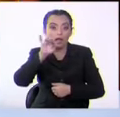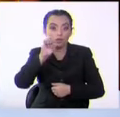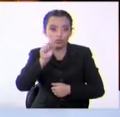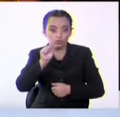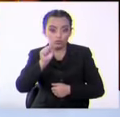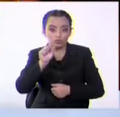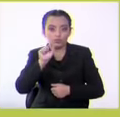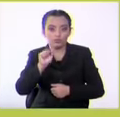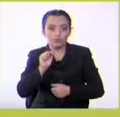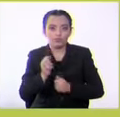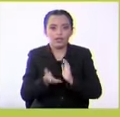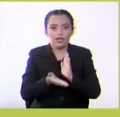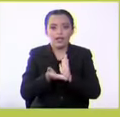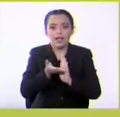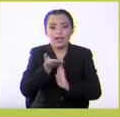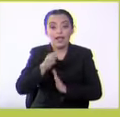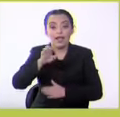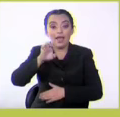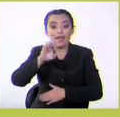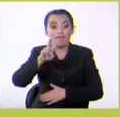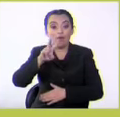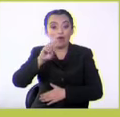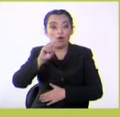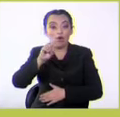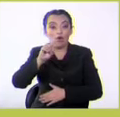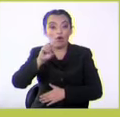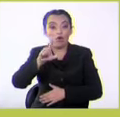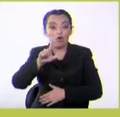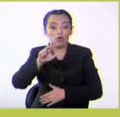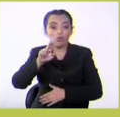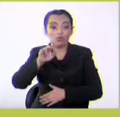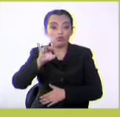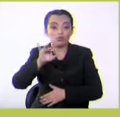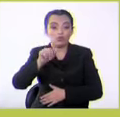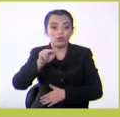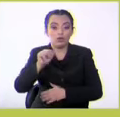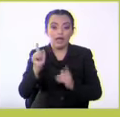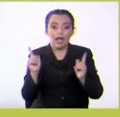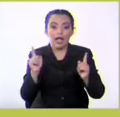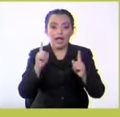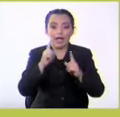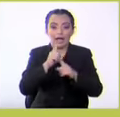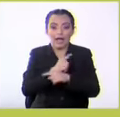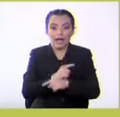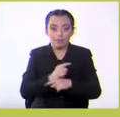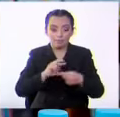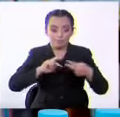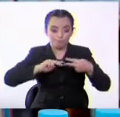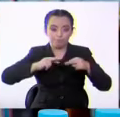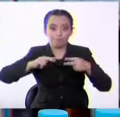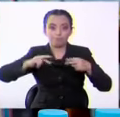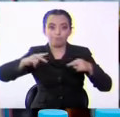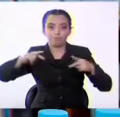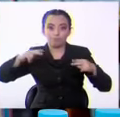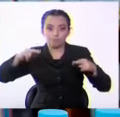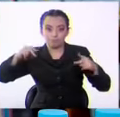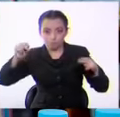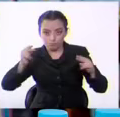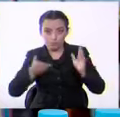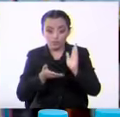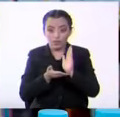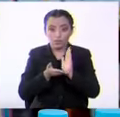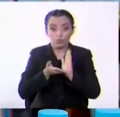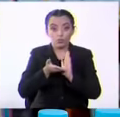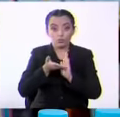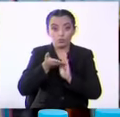la evolución como un cambio en las frecuencias alélicas que suceden dentro de las poblaciones a